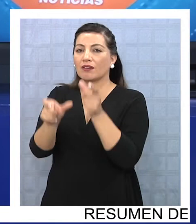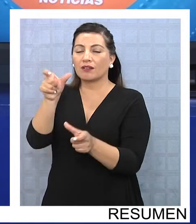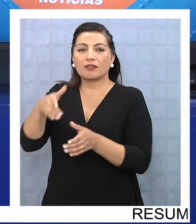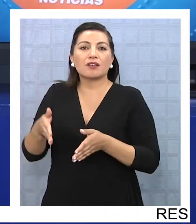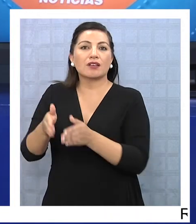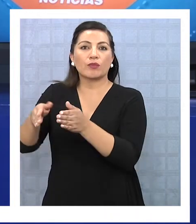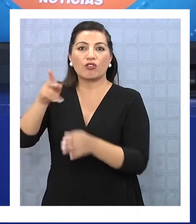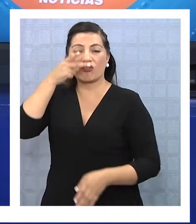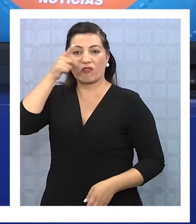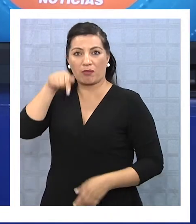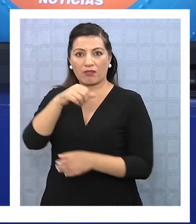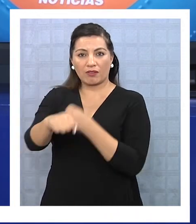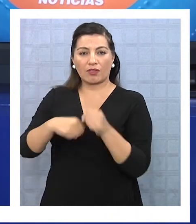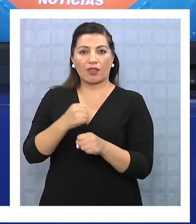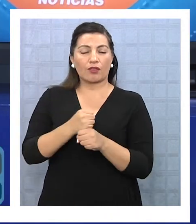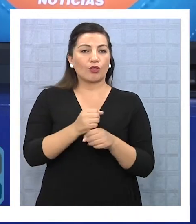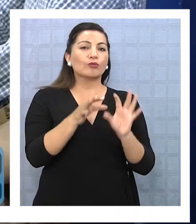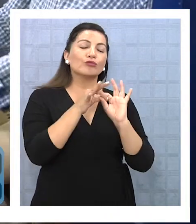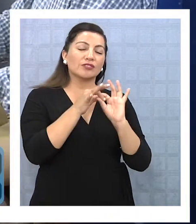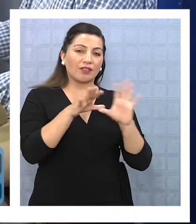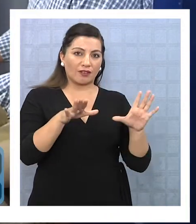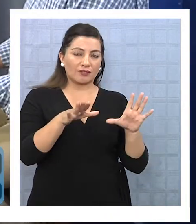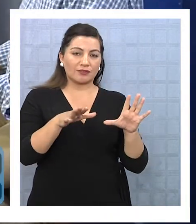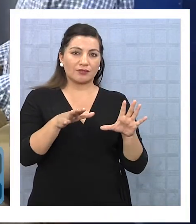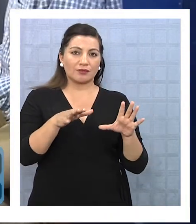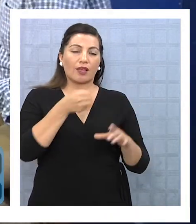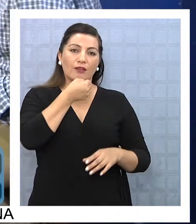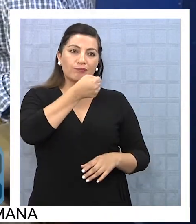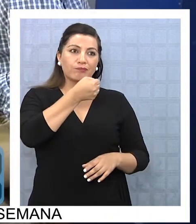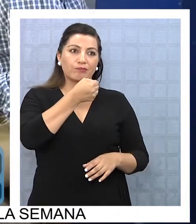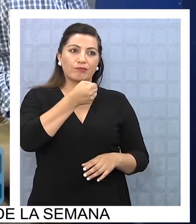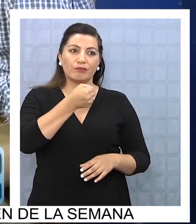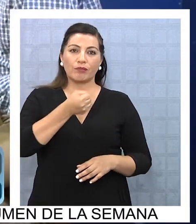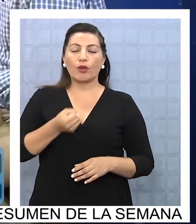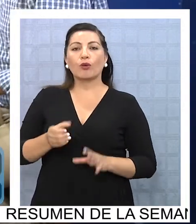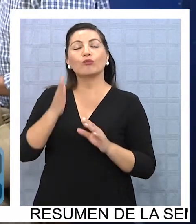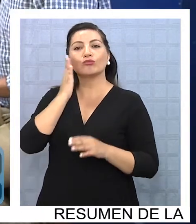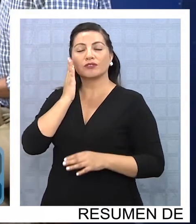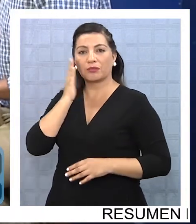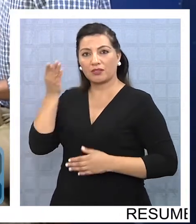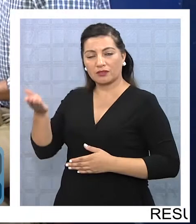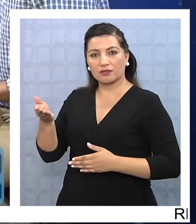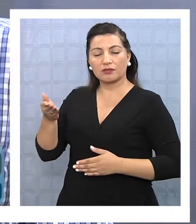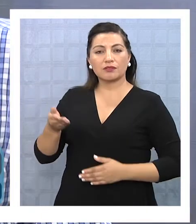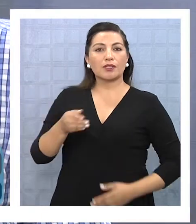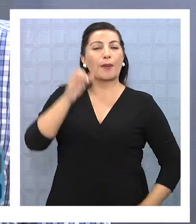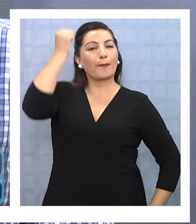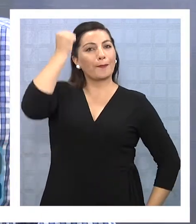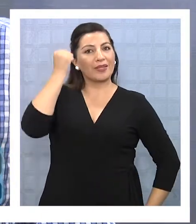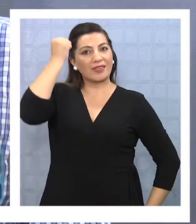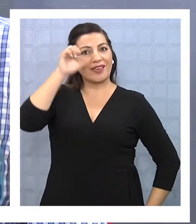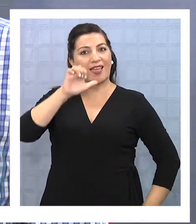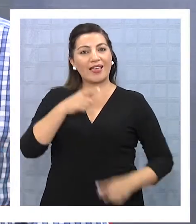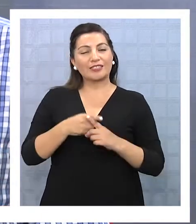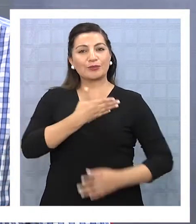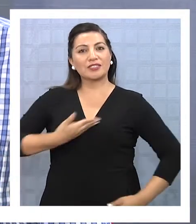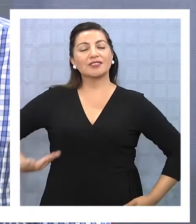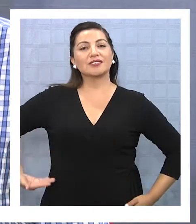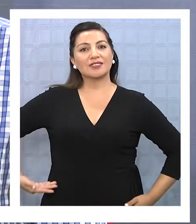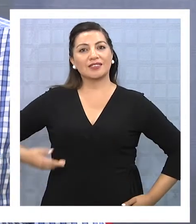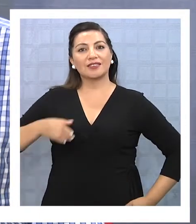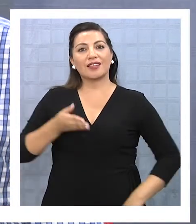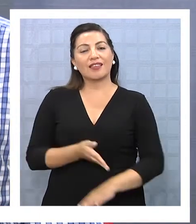camino para los chilenos en noviembre de este año. Muchas gracias por acompañarnos en esta entrevista. Reinaldo, muy amable. Sebastián